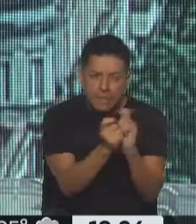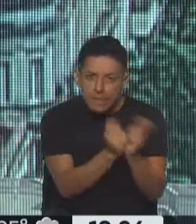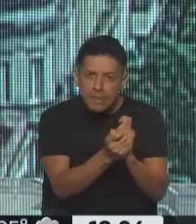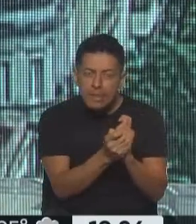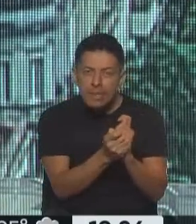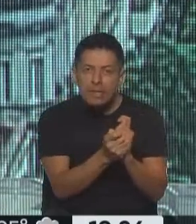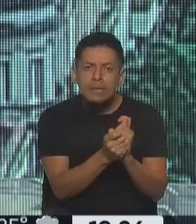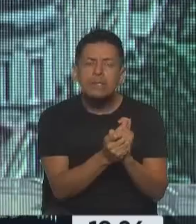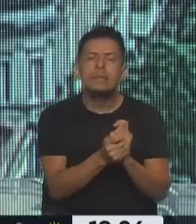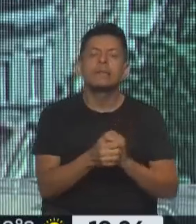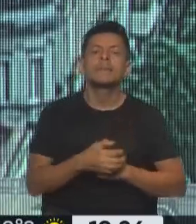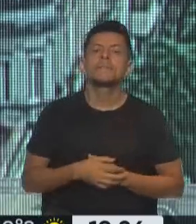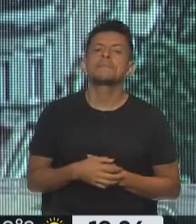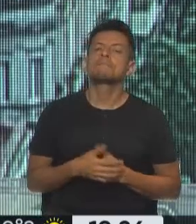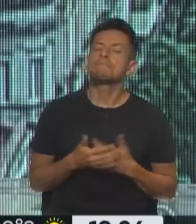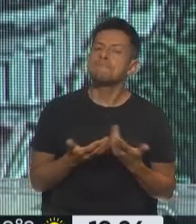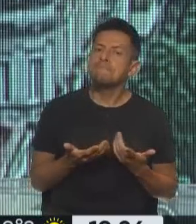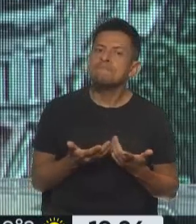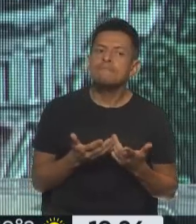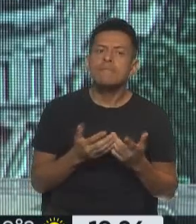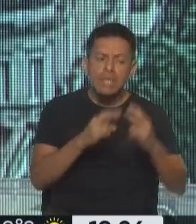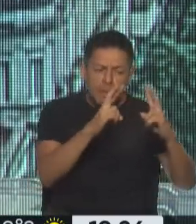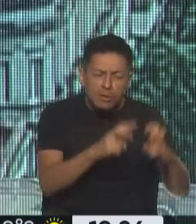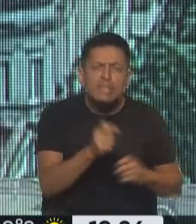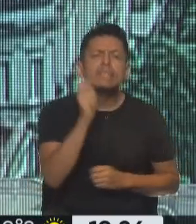hizo esa auditoría?